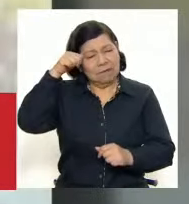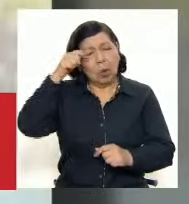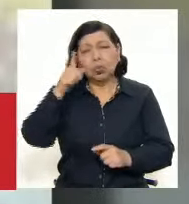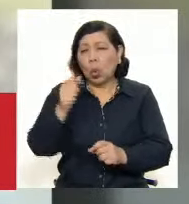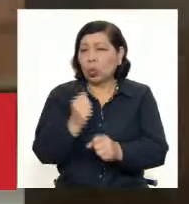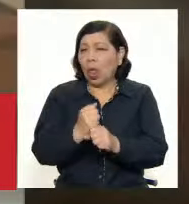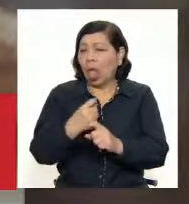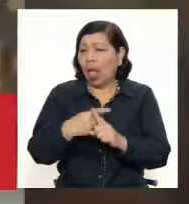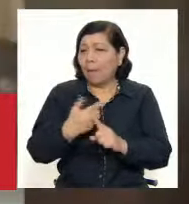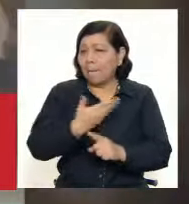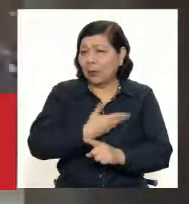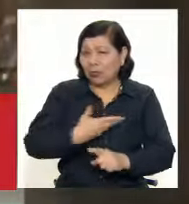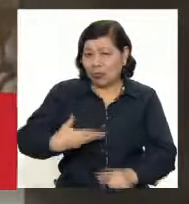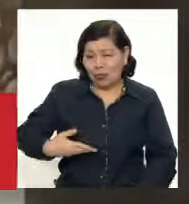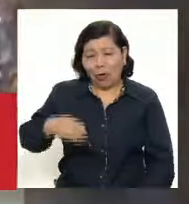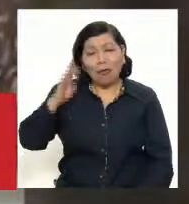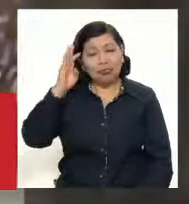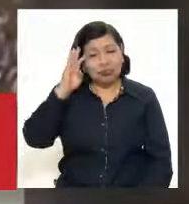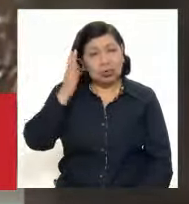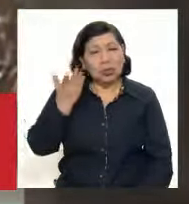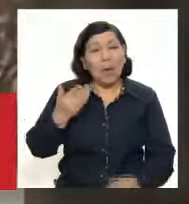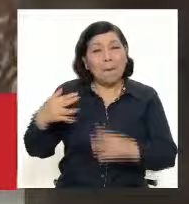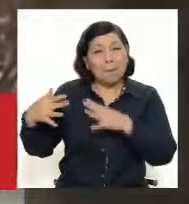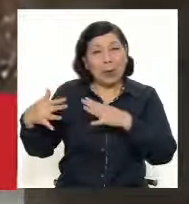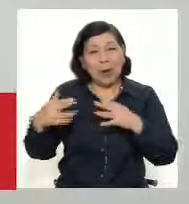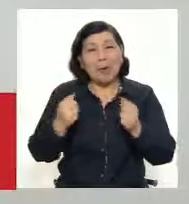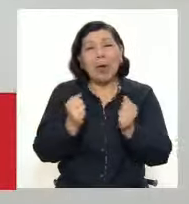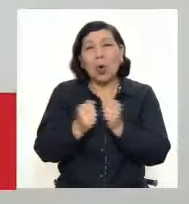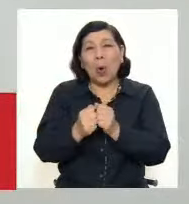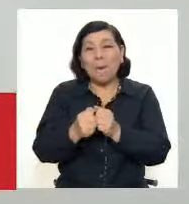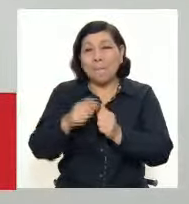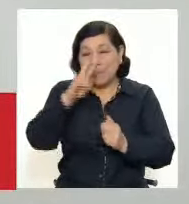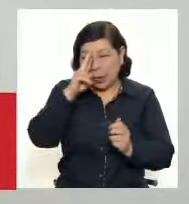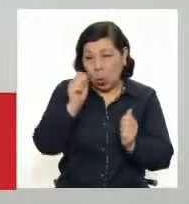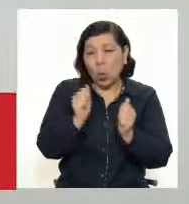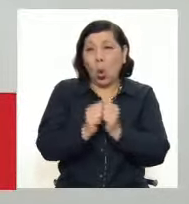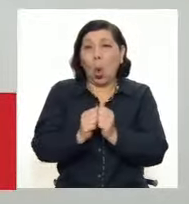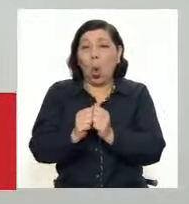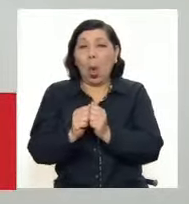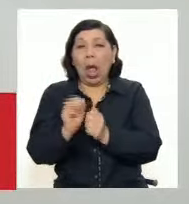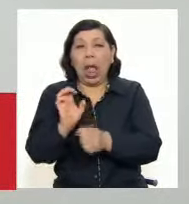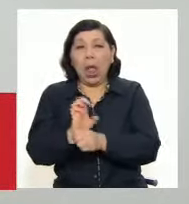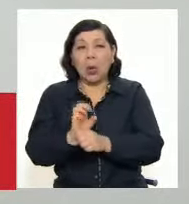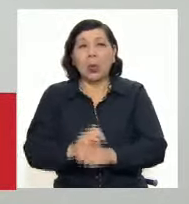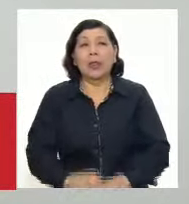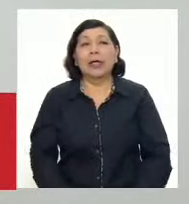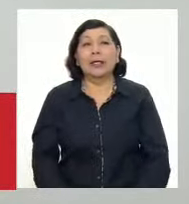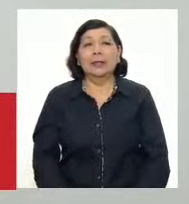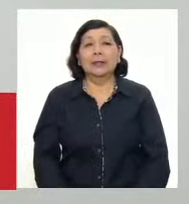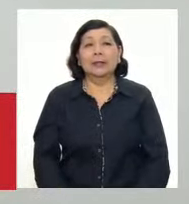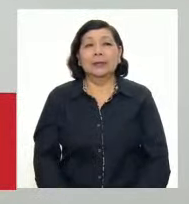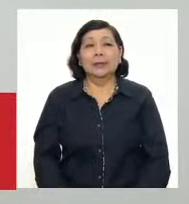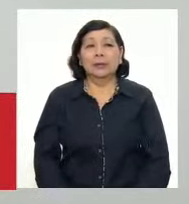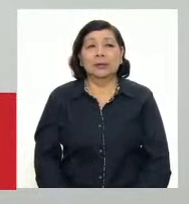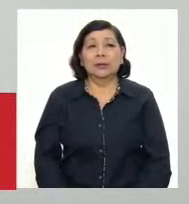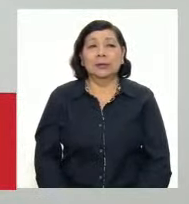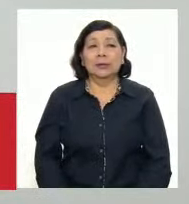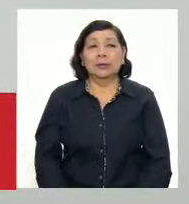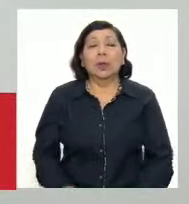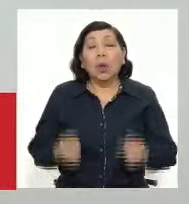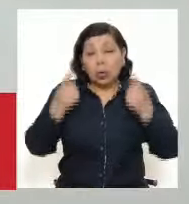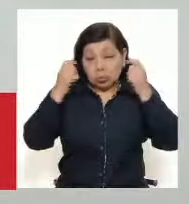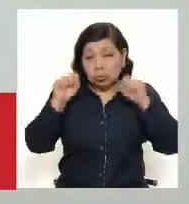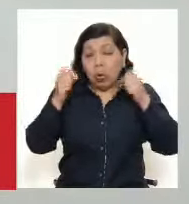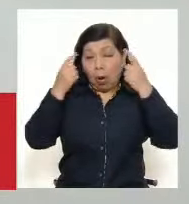la labor del expresidente Alberto fujimori en el conflicto con Ecuador en el gobierno de fujimori pues se llegó a